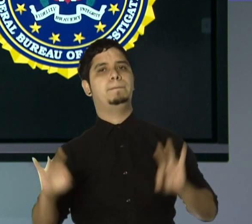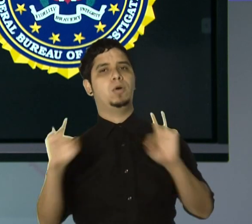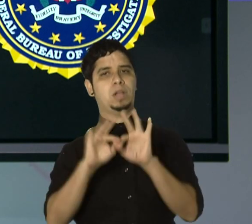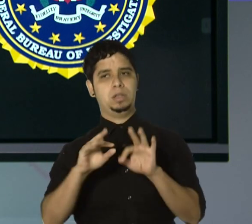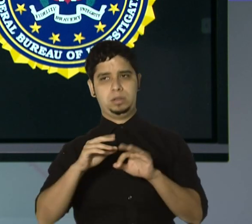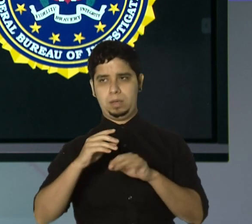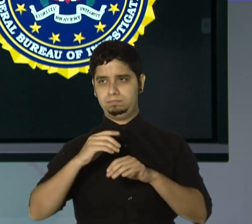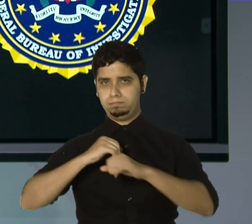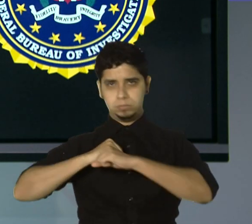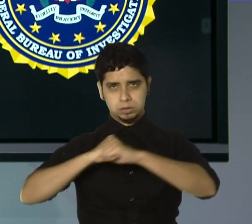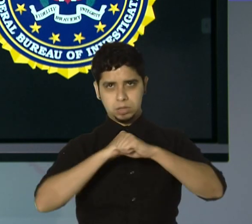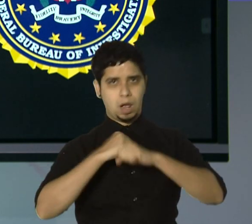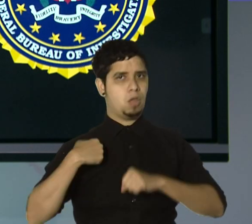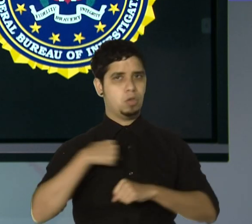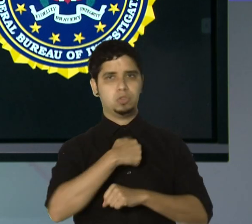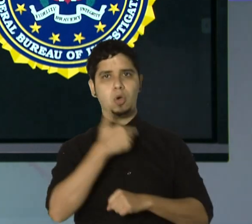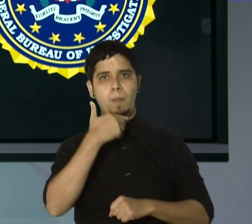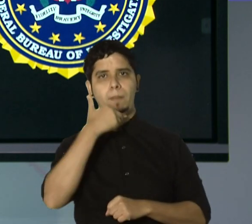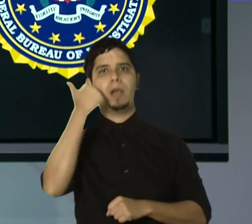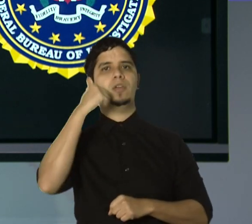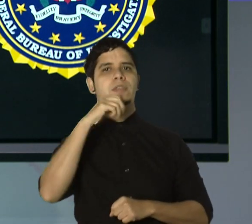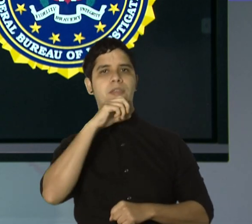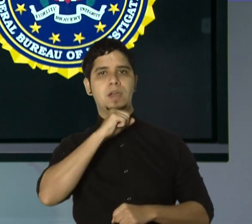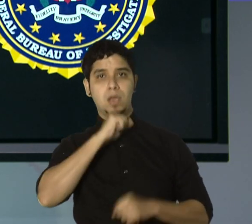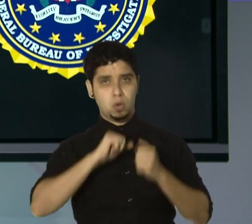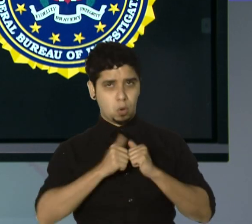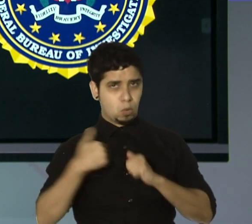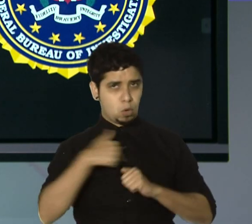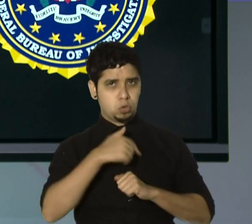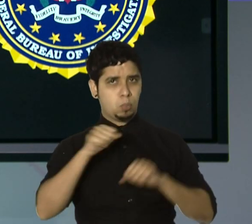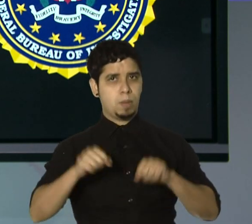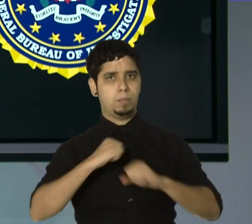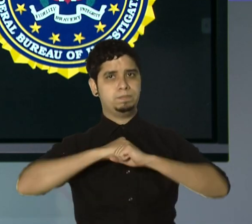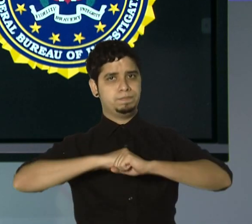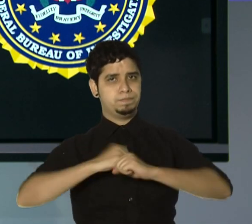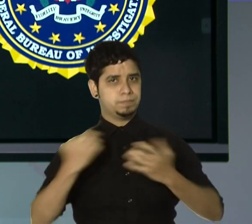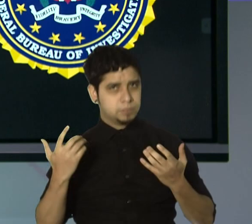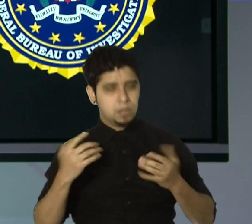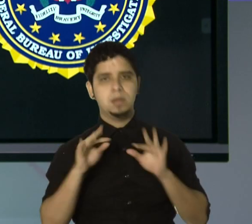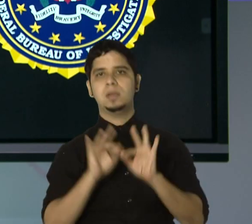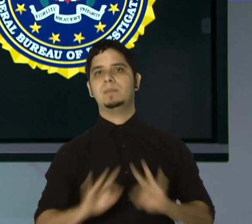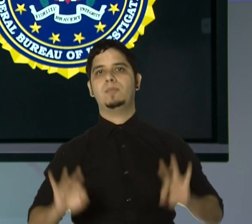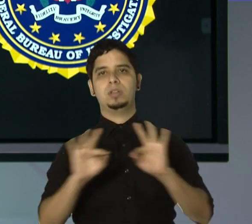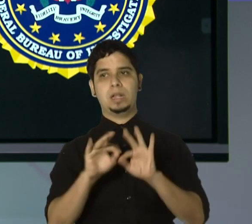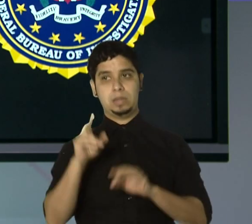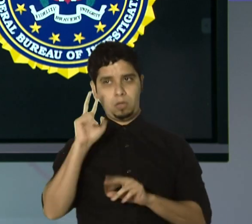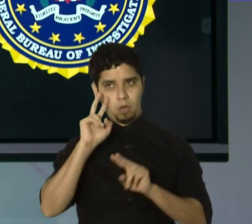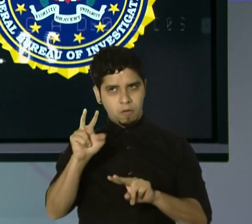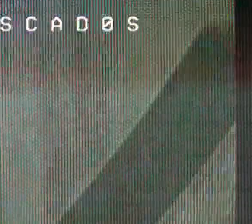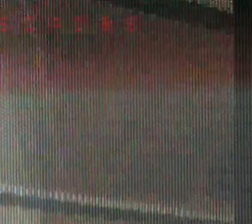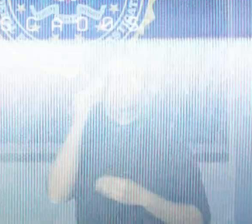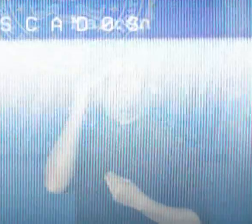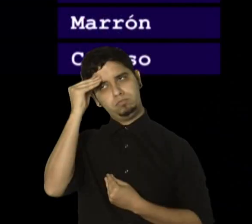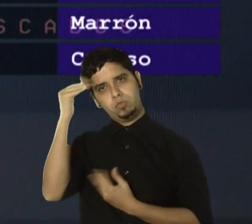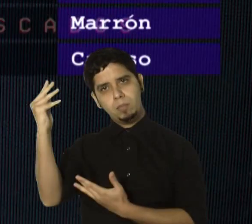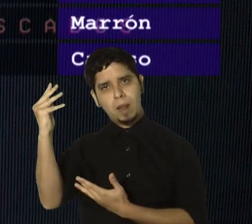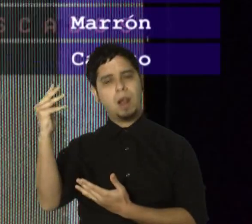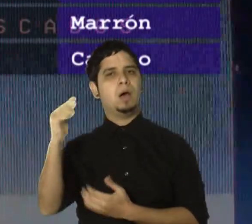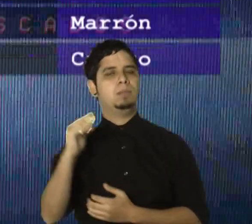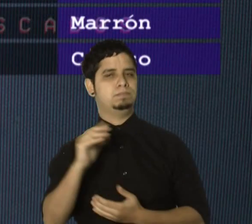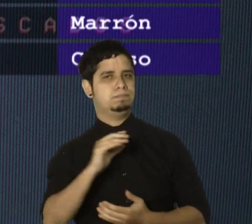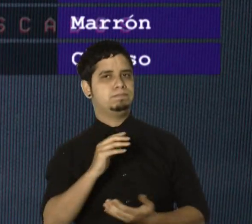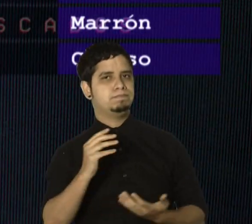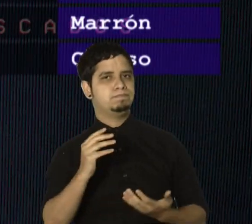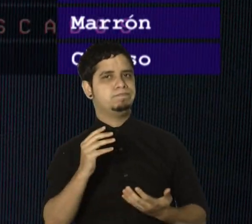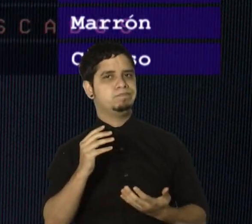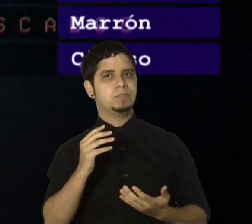ancianos. ¿Y cómo los vamos a proteger? Yo informando sobre el paradero de esta persona. Llamando